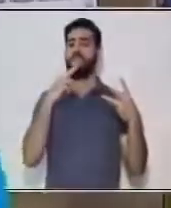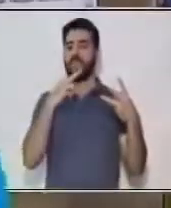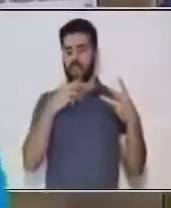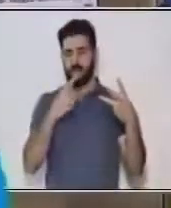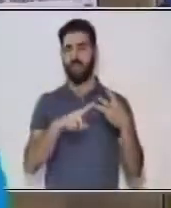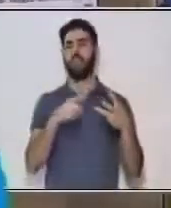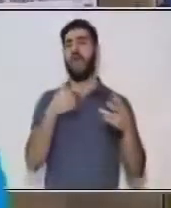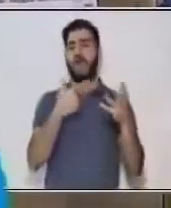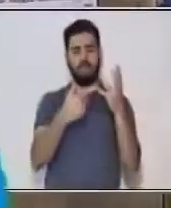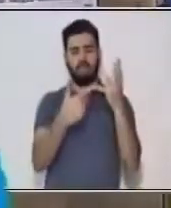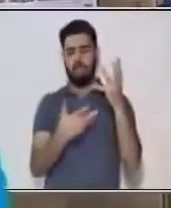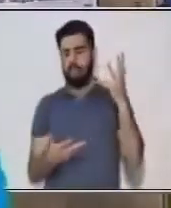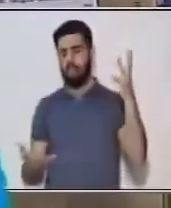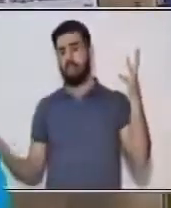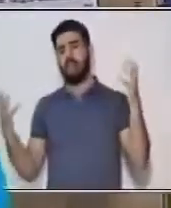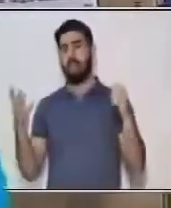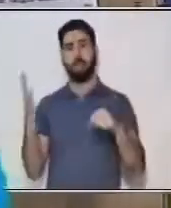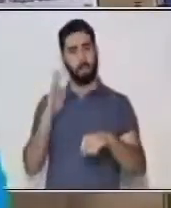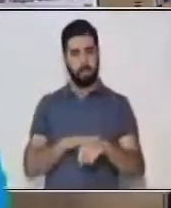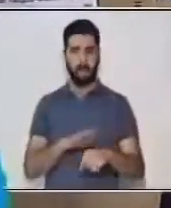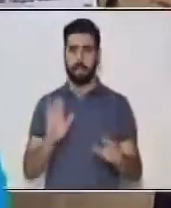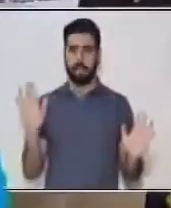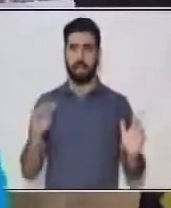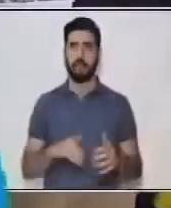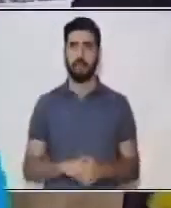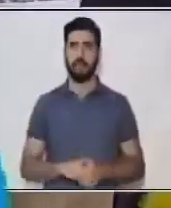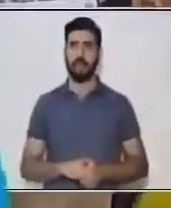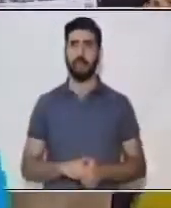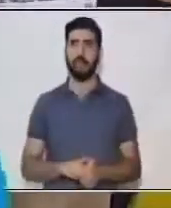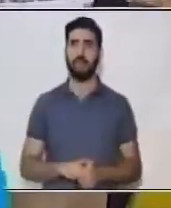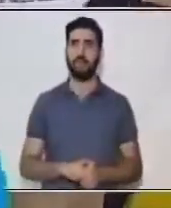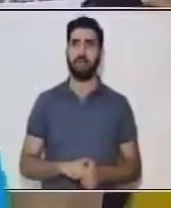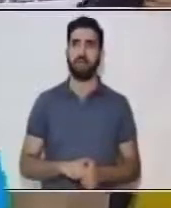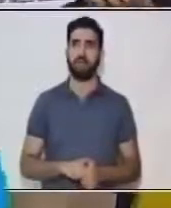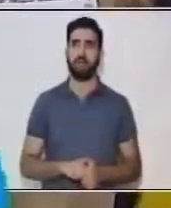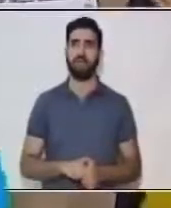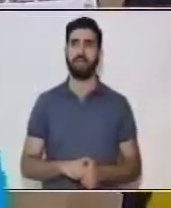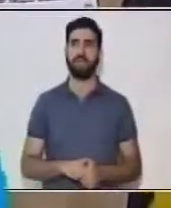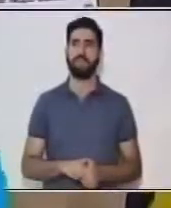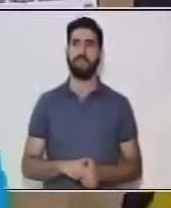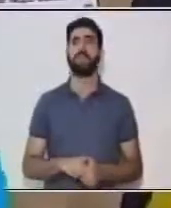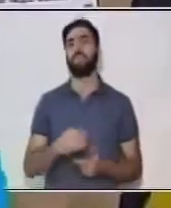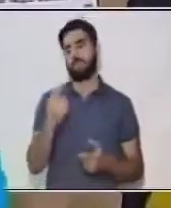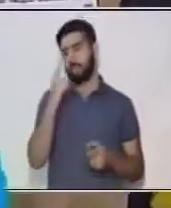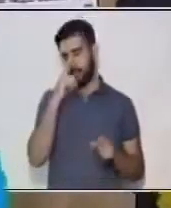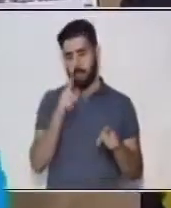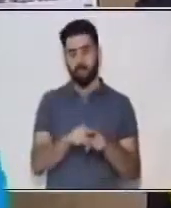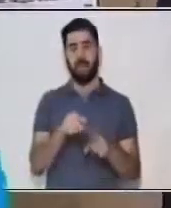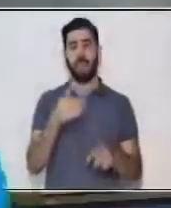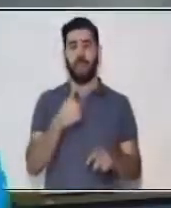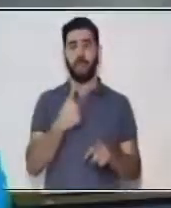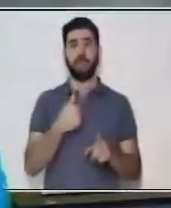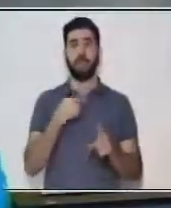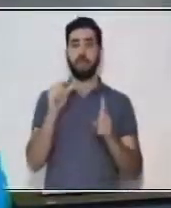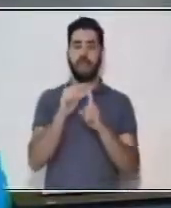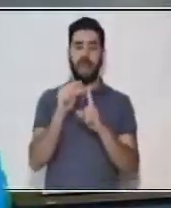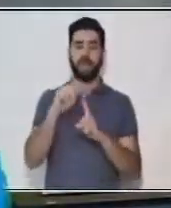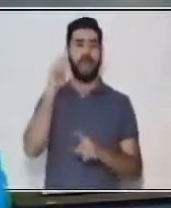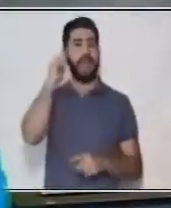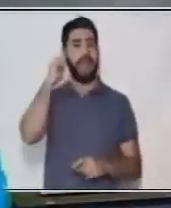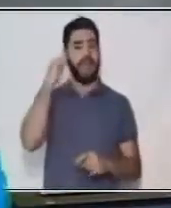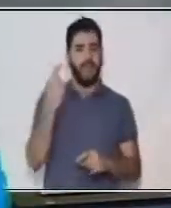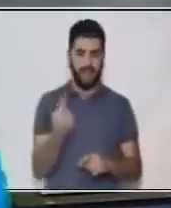hay artículos, etcétera, hay palabras que nos indican género y número, pero eso lo veremos el